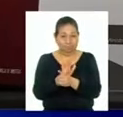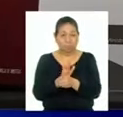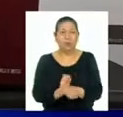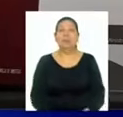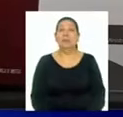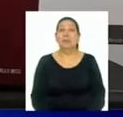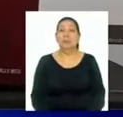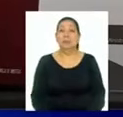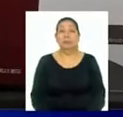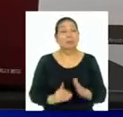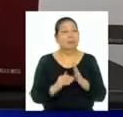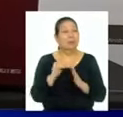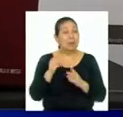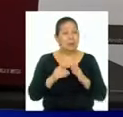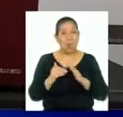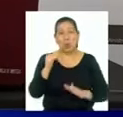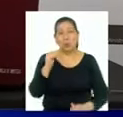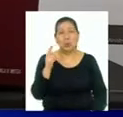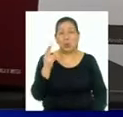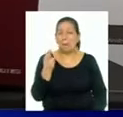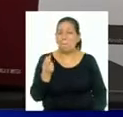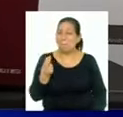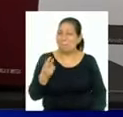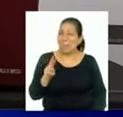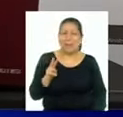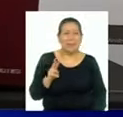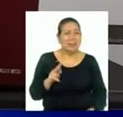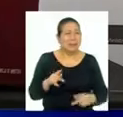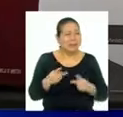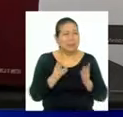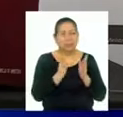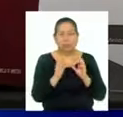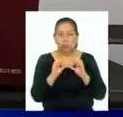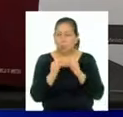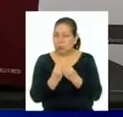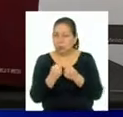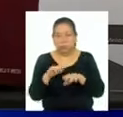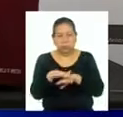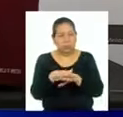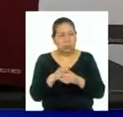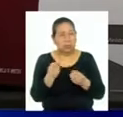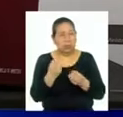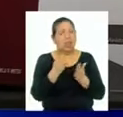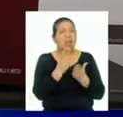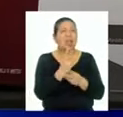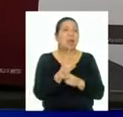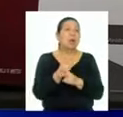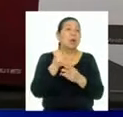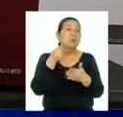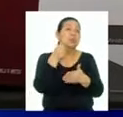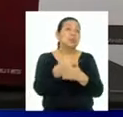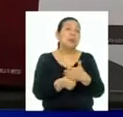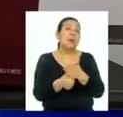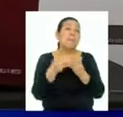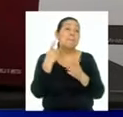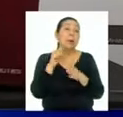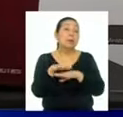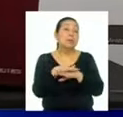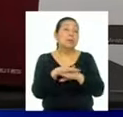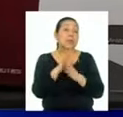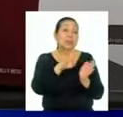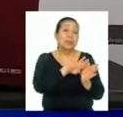ciudadana por asaltos y robos, cada vez con mayor violencia y organización, ¿qué medidas de lucha frontal se tomarán para tratar